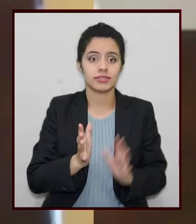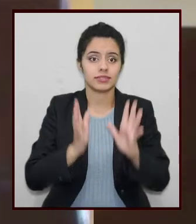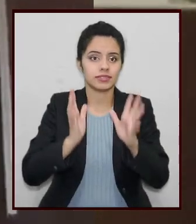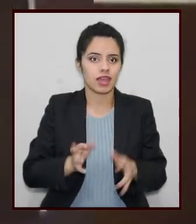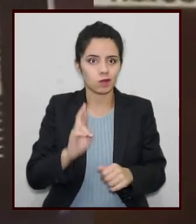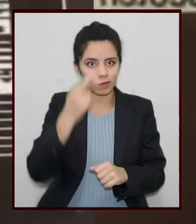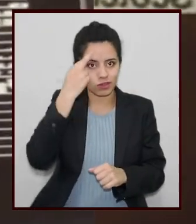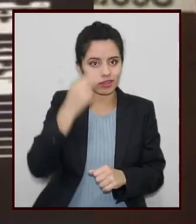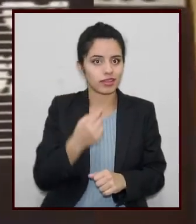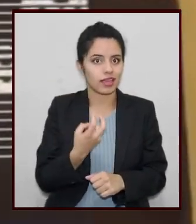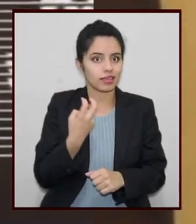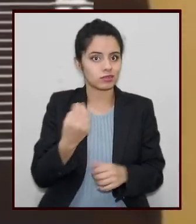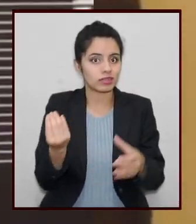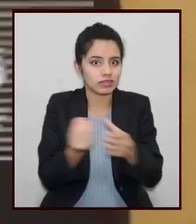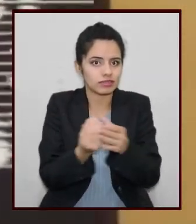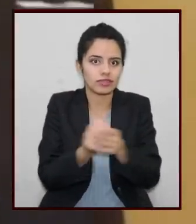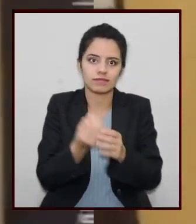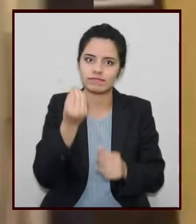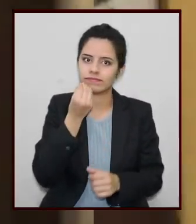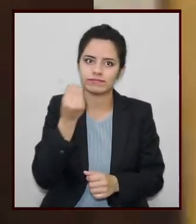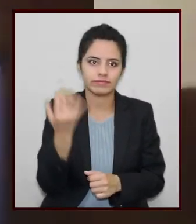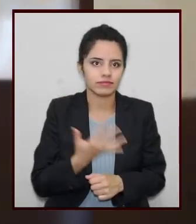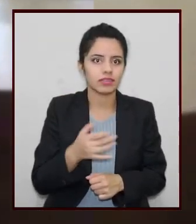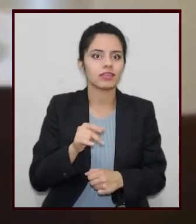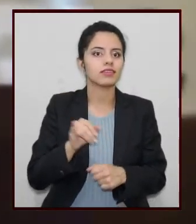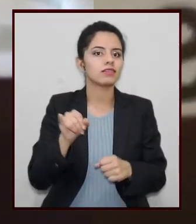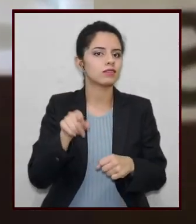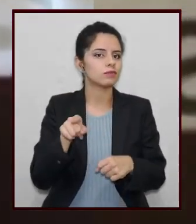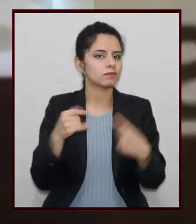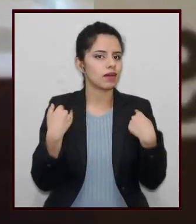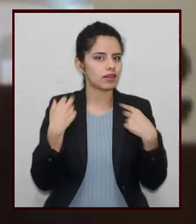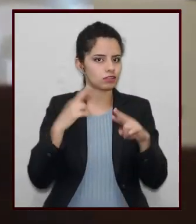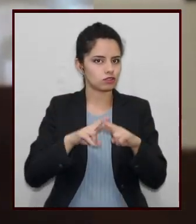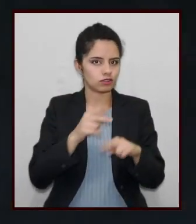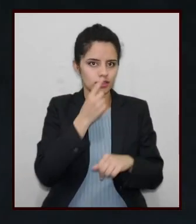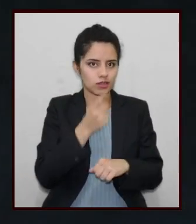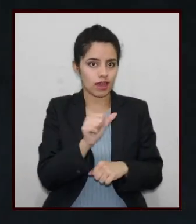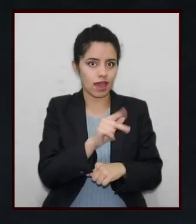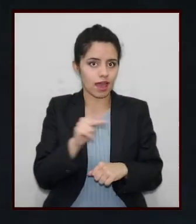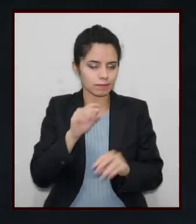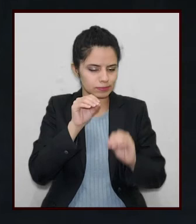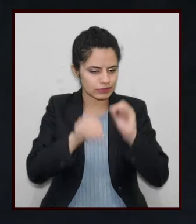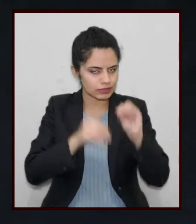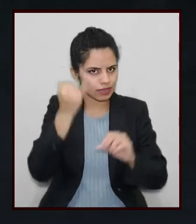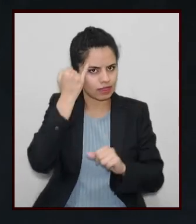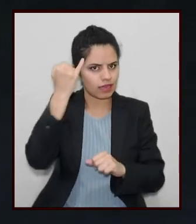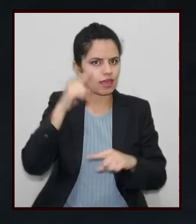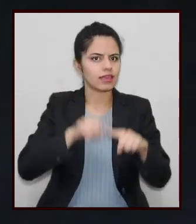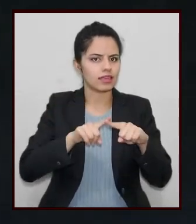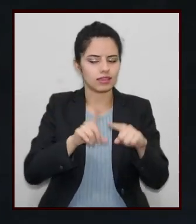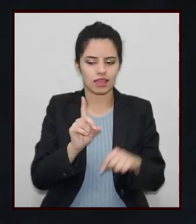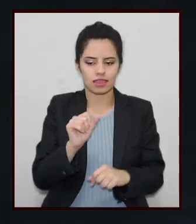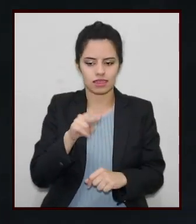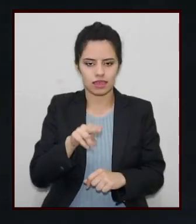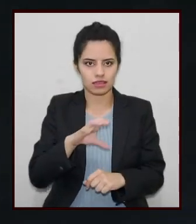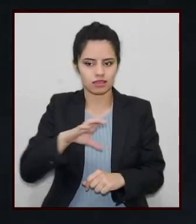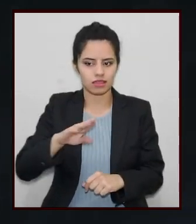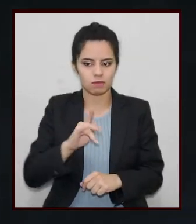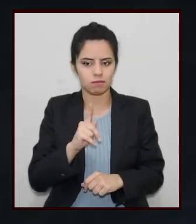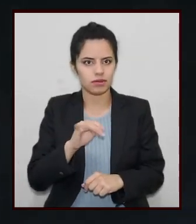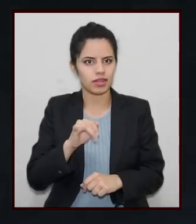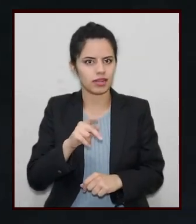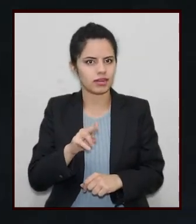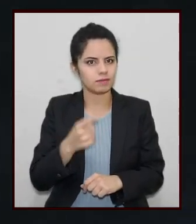esa clase está bien chida. El profe también nos dijo que al que se le ocurrió hacer la aplicación fue a Dan Bricklin, cuando